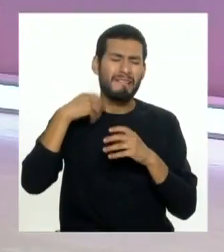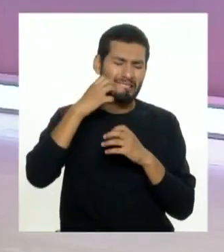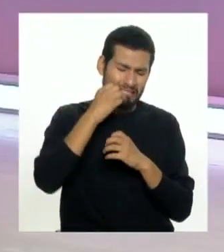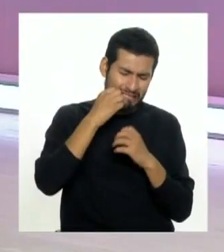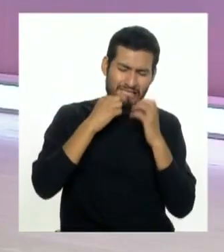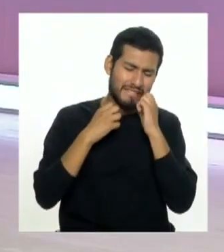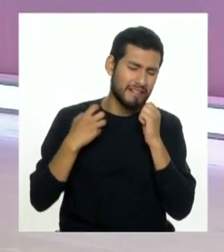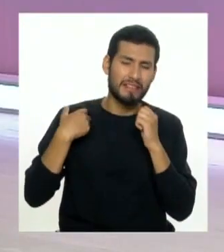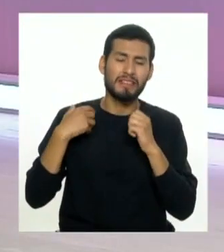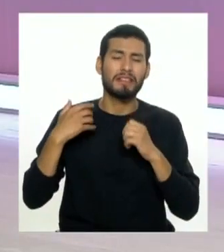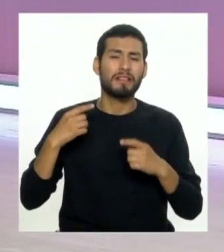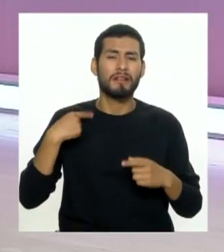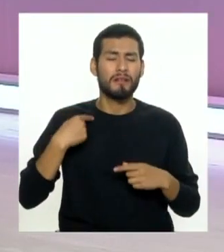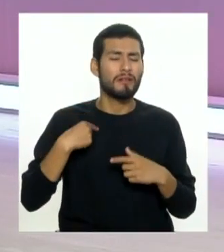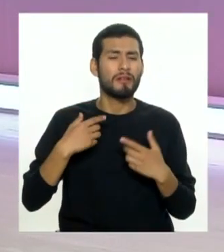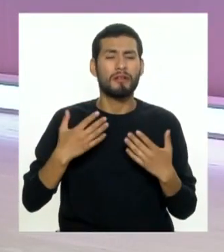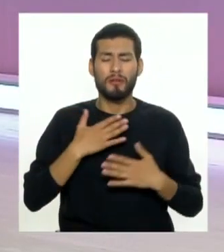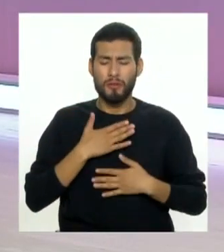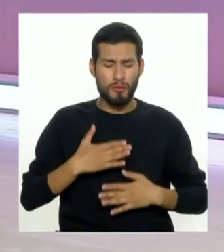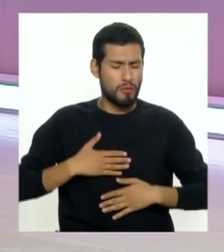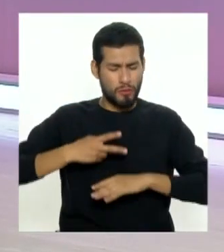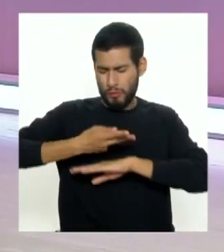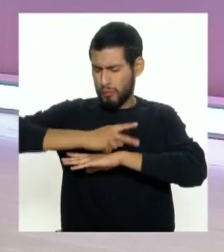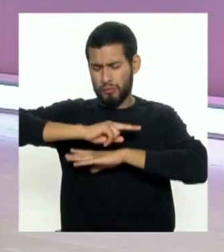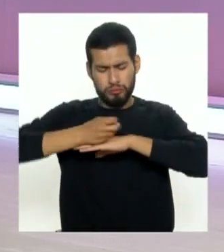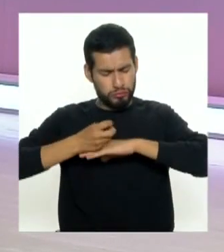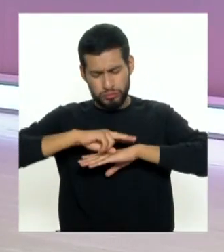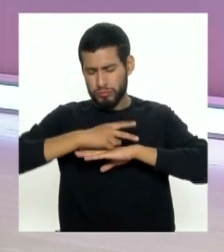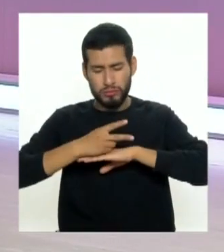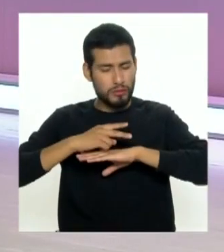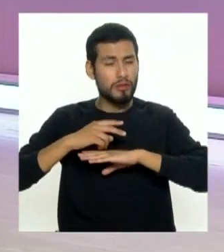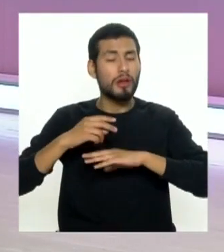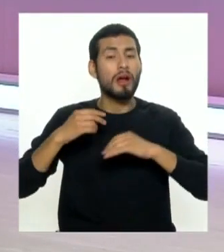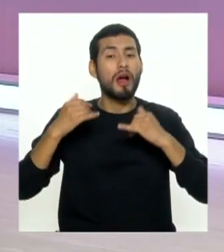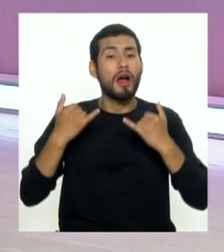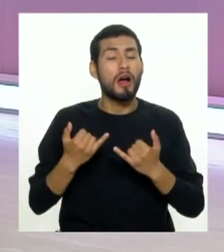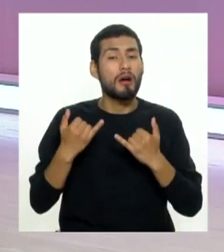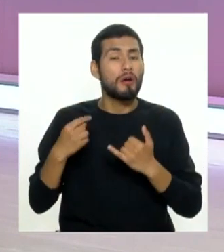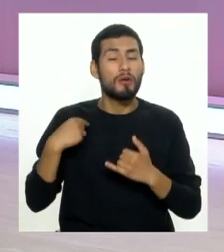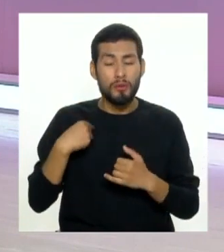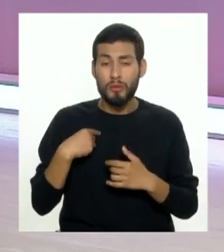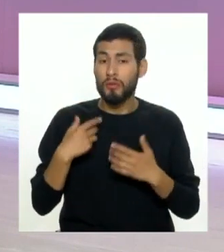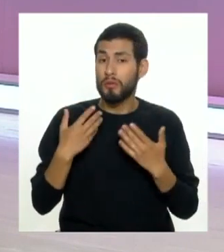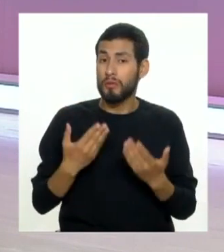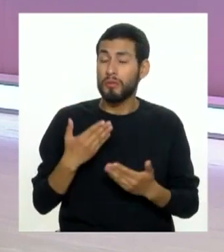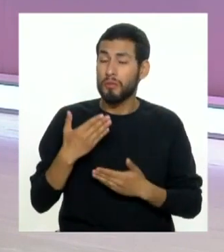me quedaba el dolor de todo el cuerpo. Ahora, como dice el doctor, también